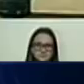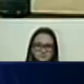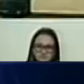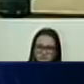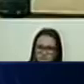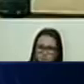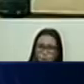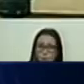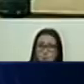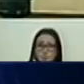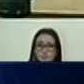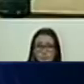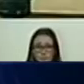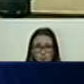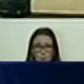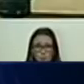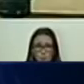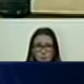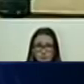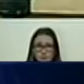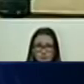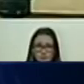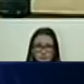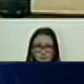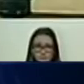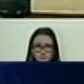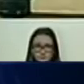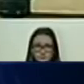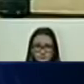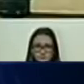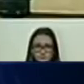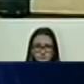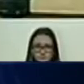desde el norte, la manera como el pueblo